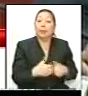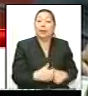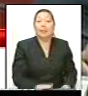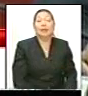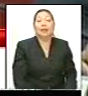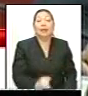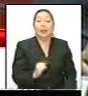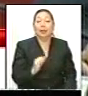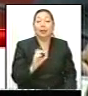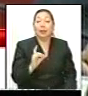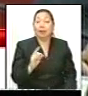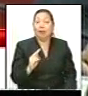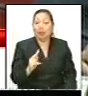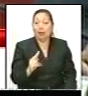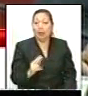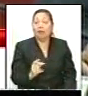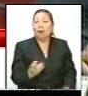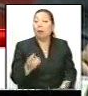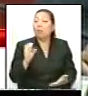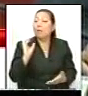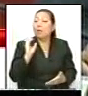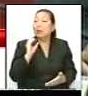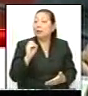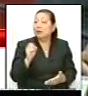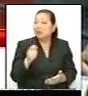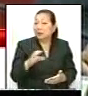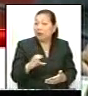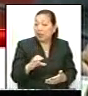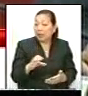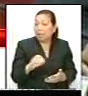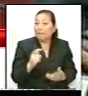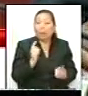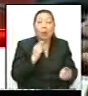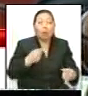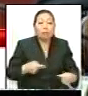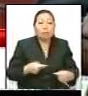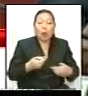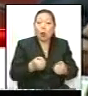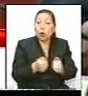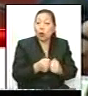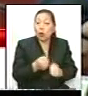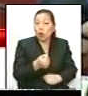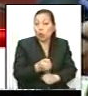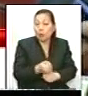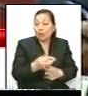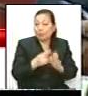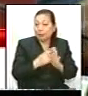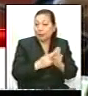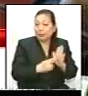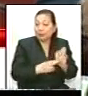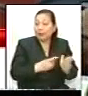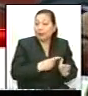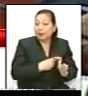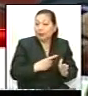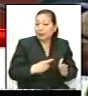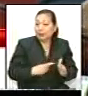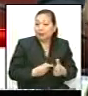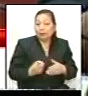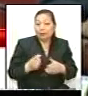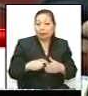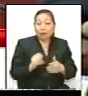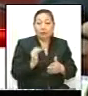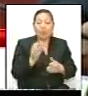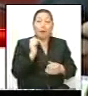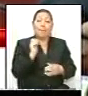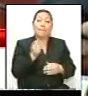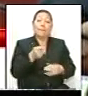RIG SAC interpuso el recurso de apelación contra las resoluciones directoriales que impusieron las